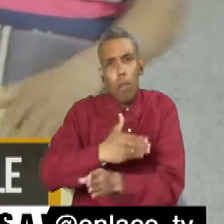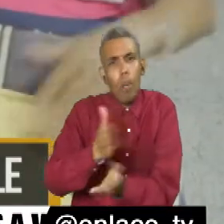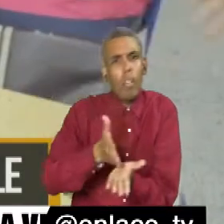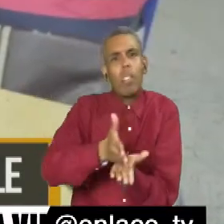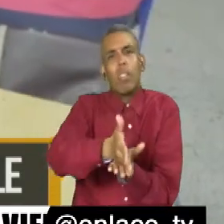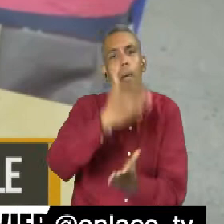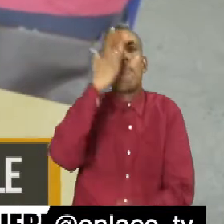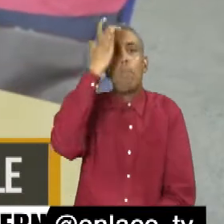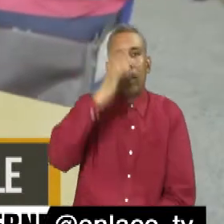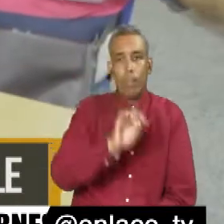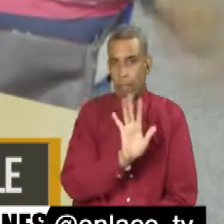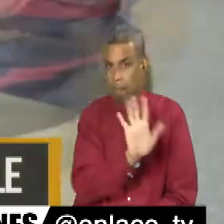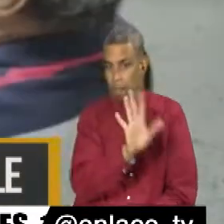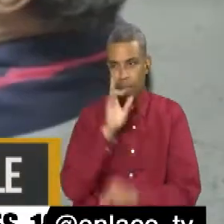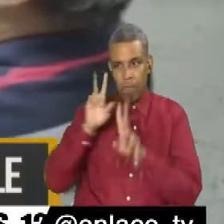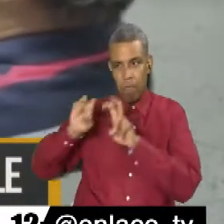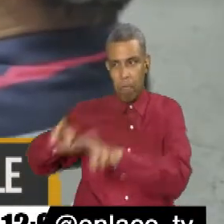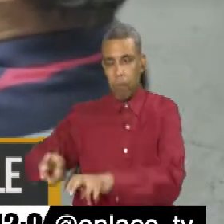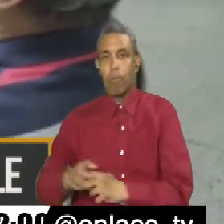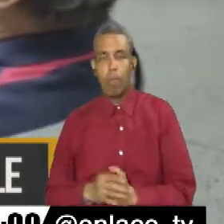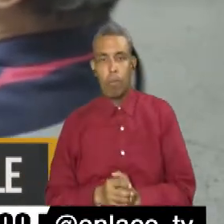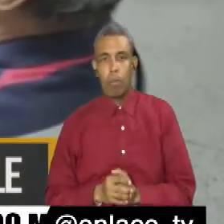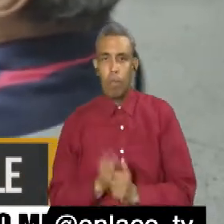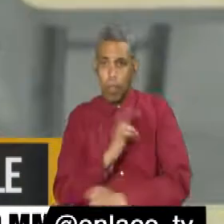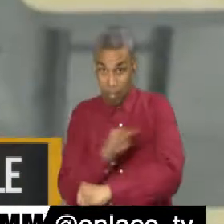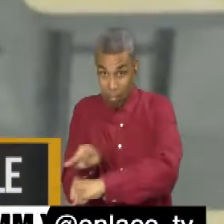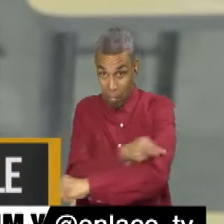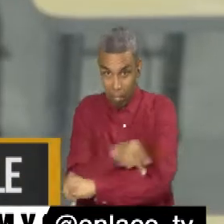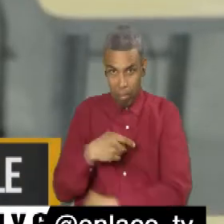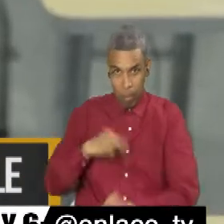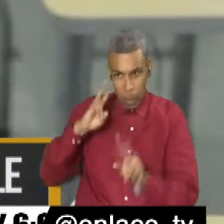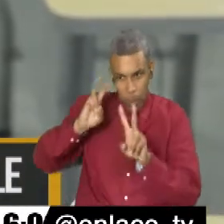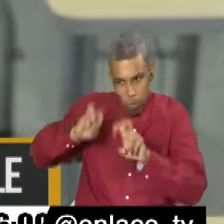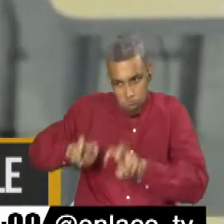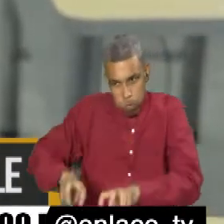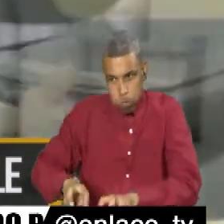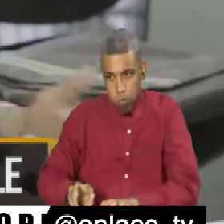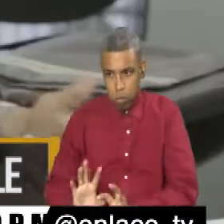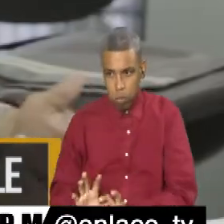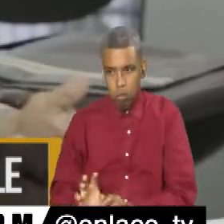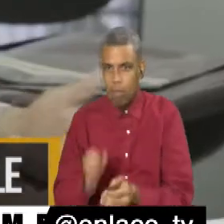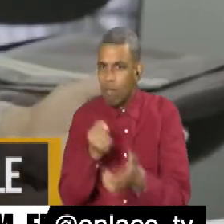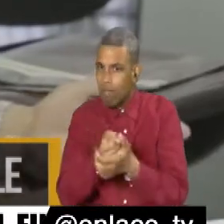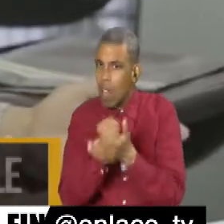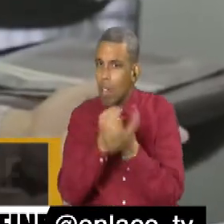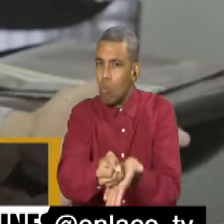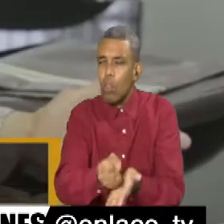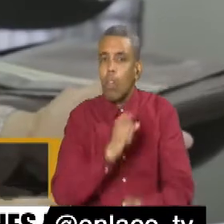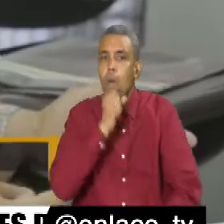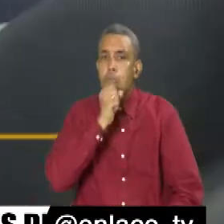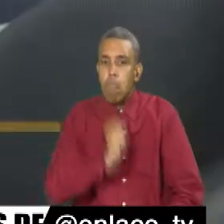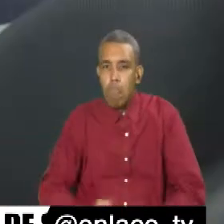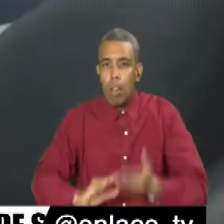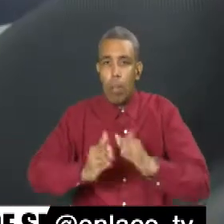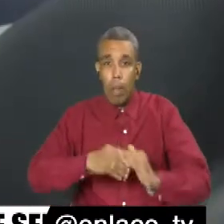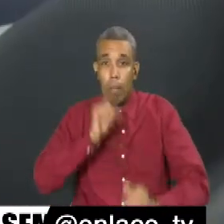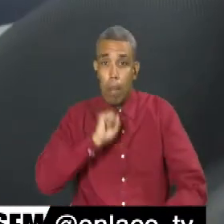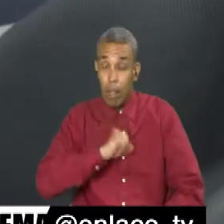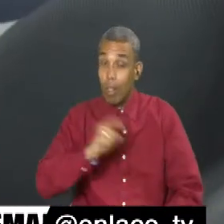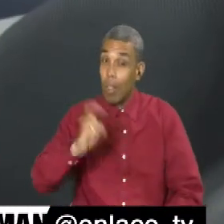El Ministerio Público hará el seguimiento respectivo del caso y trabajará para que nuestros abuelitos vuelvan a recibir este